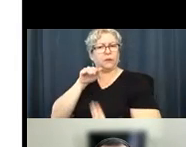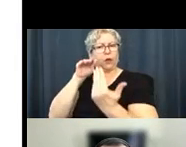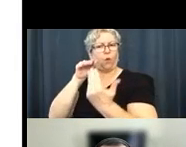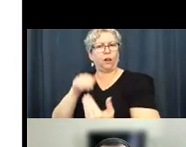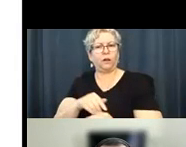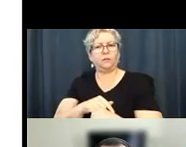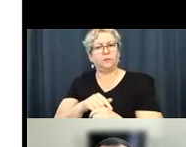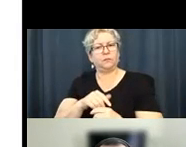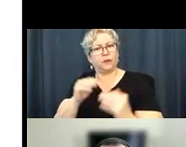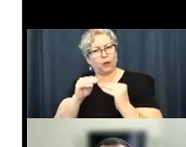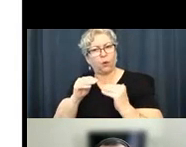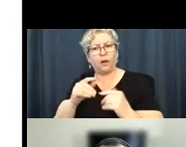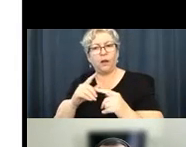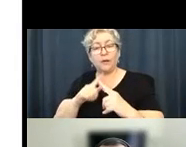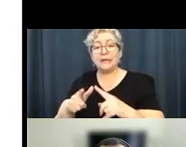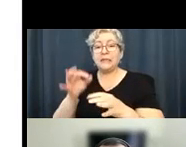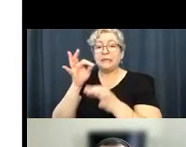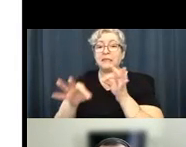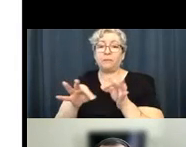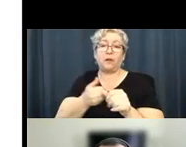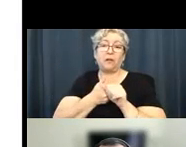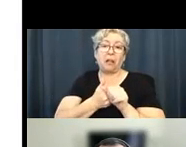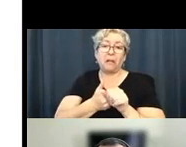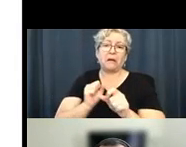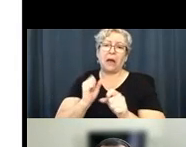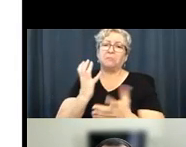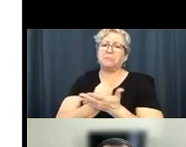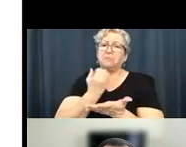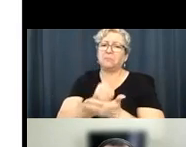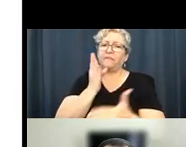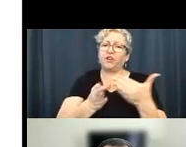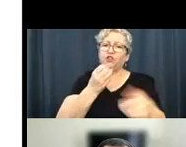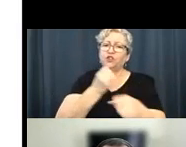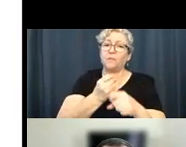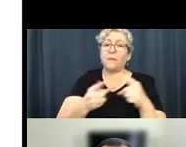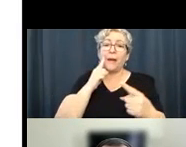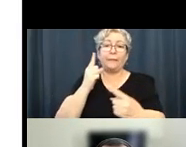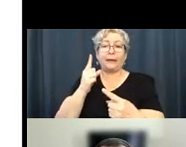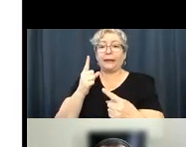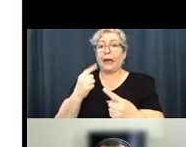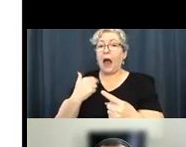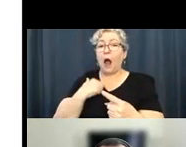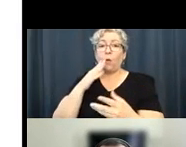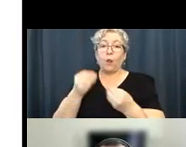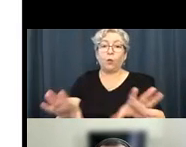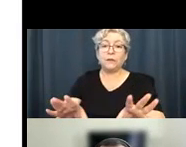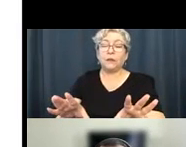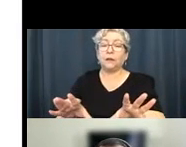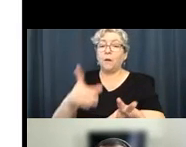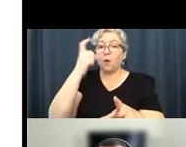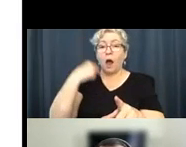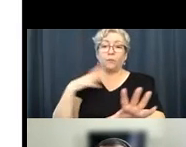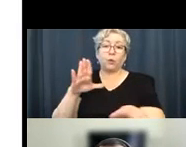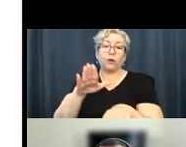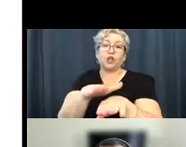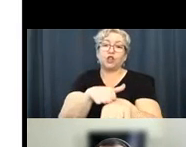competir con ellos. I may get the job. O sea, igual. en, yo puedo hacer mi trabajo, pero